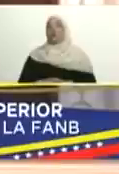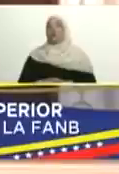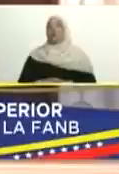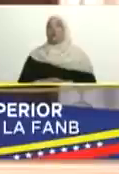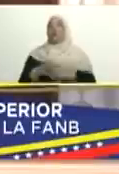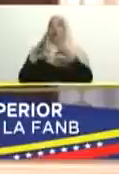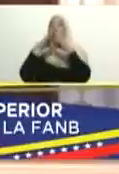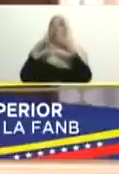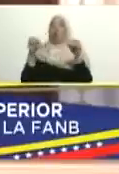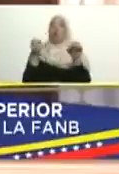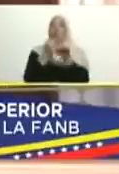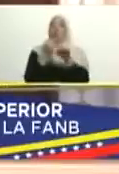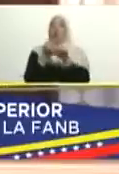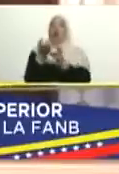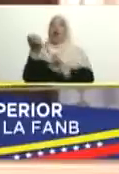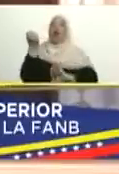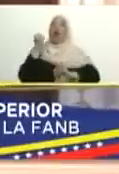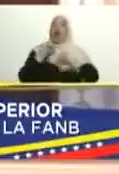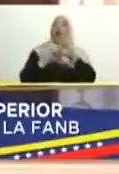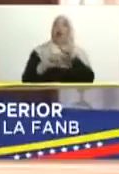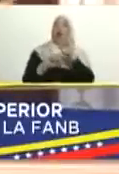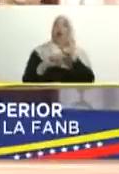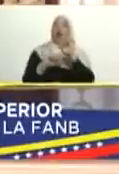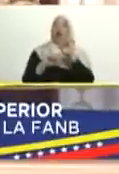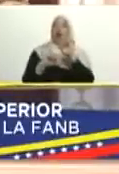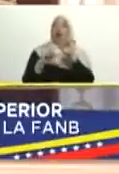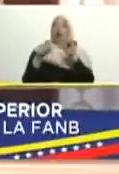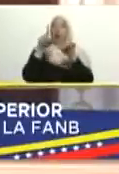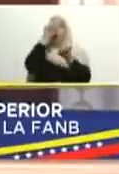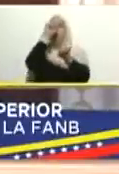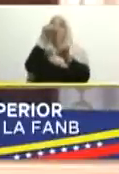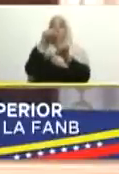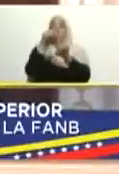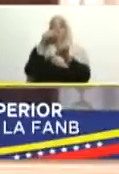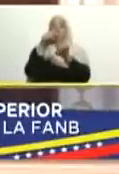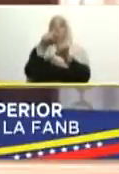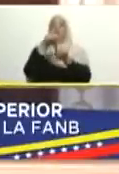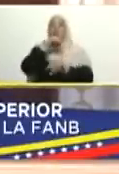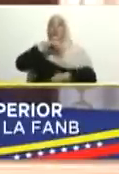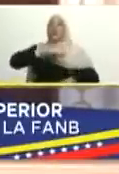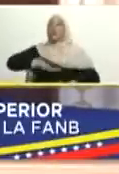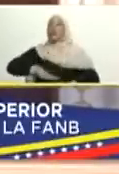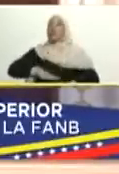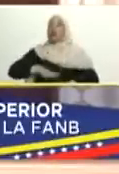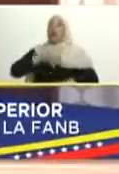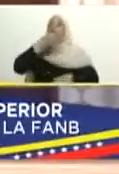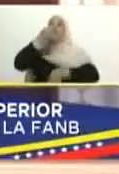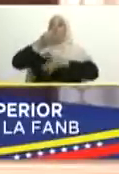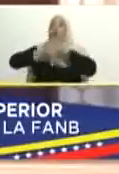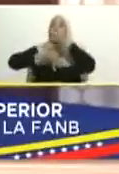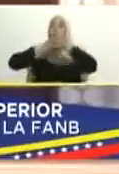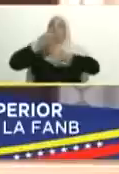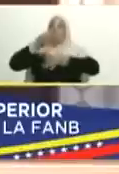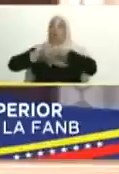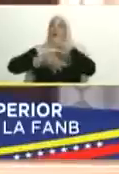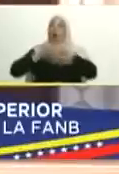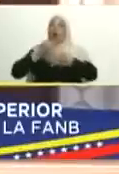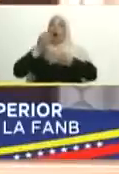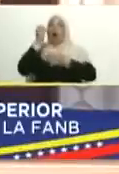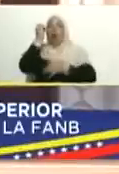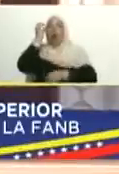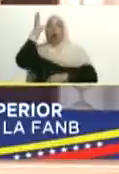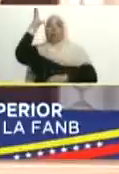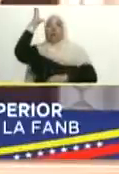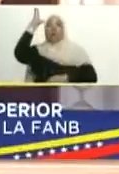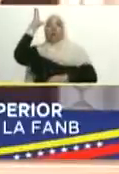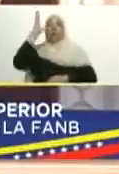todo lo que hemos enfrentado, la línea del tiempo habla por sí sola, las capacidades.